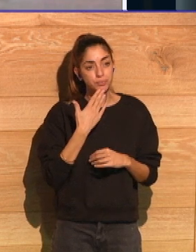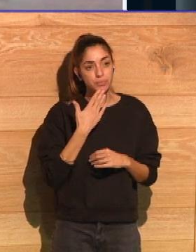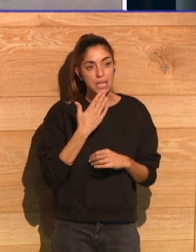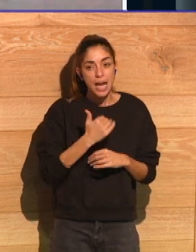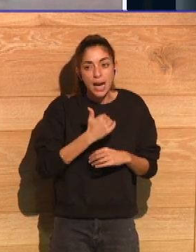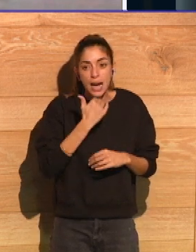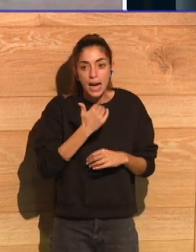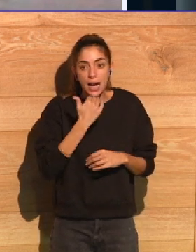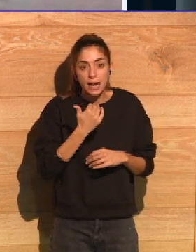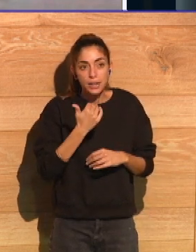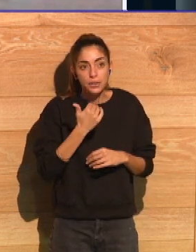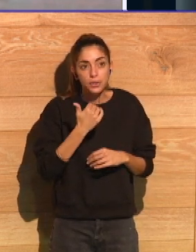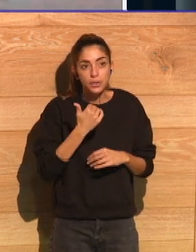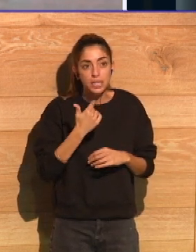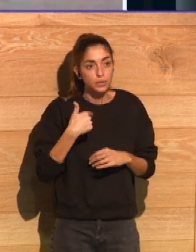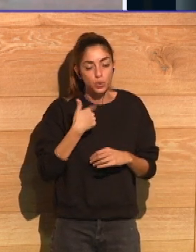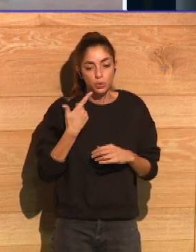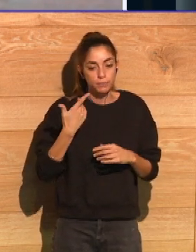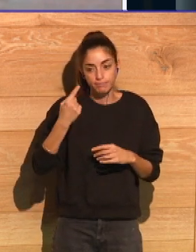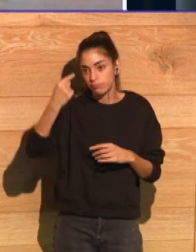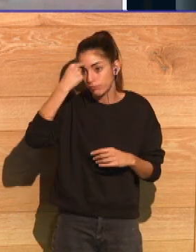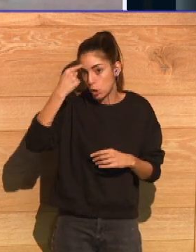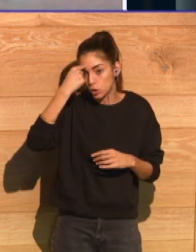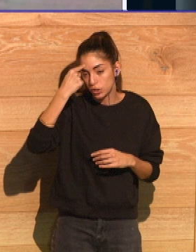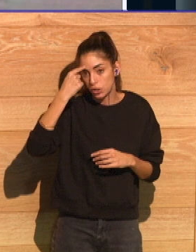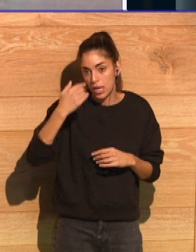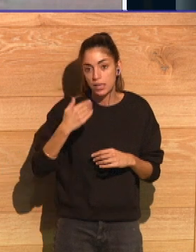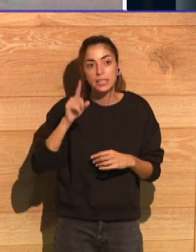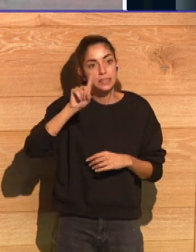lo que terminó siendo como una fijación para mí, incluso como adulta.